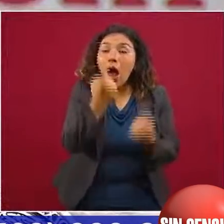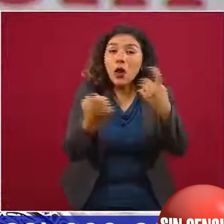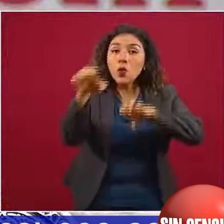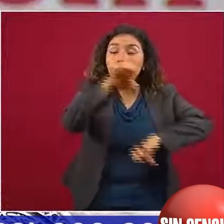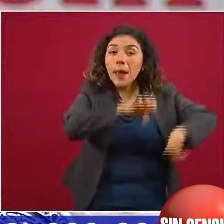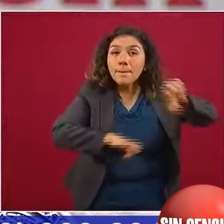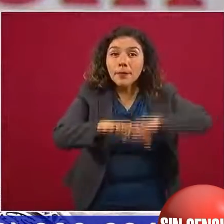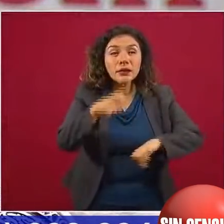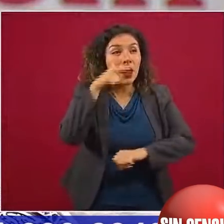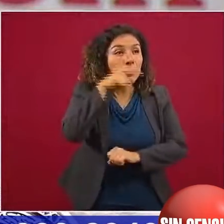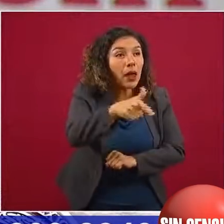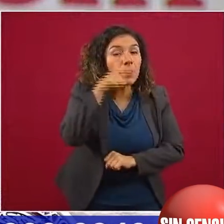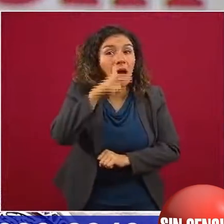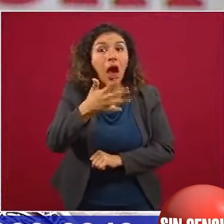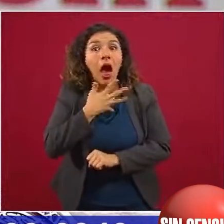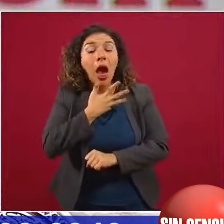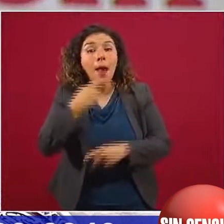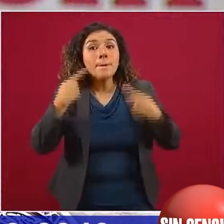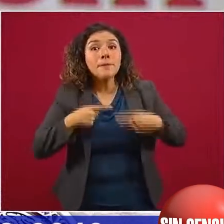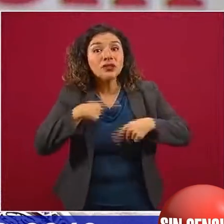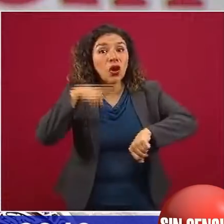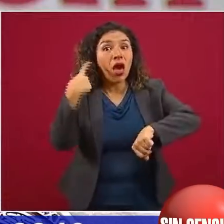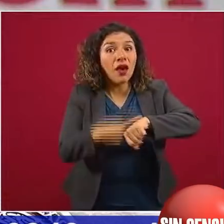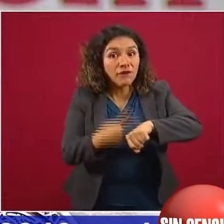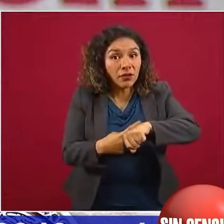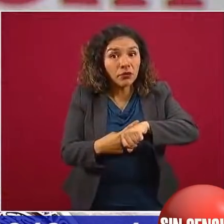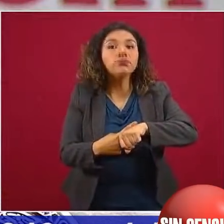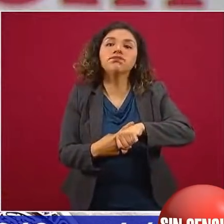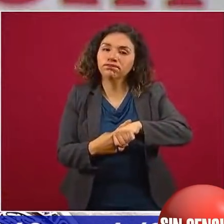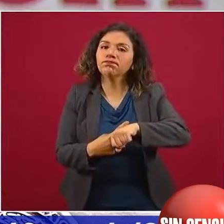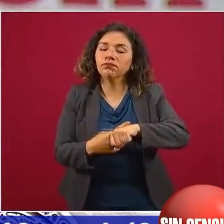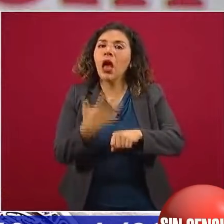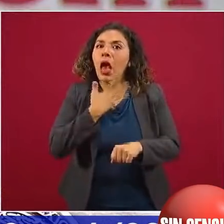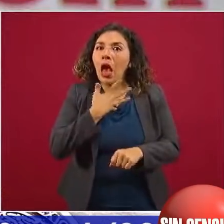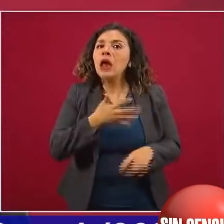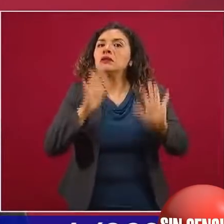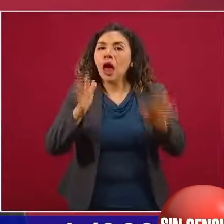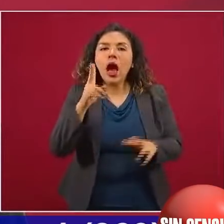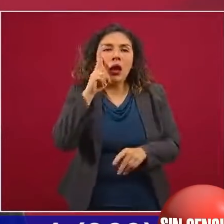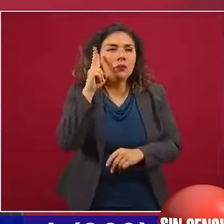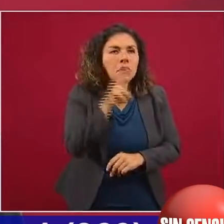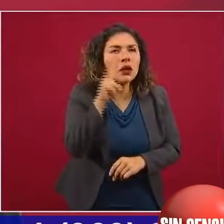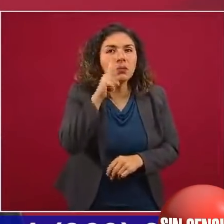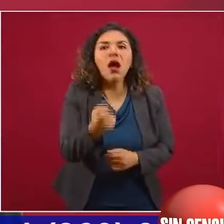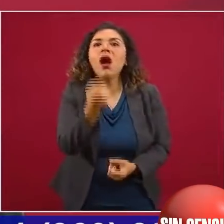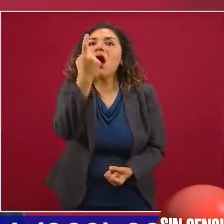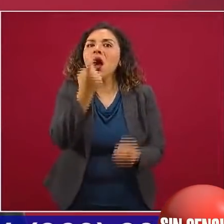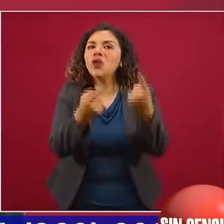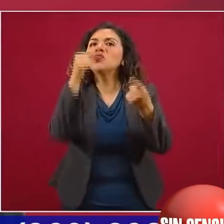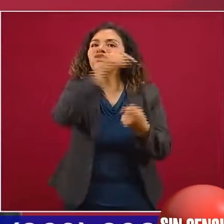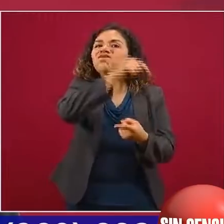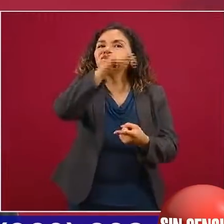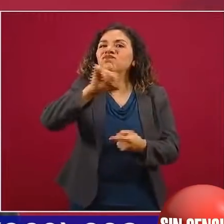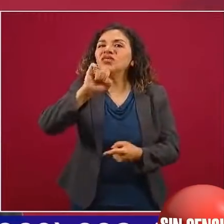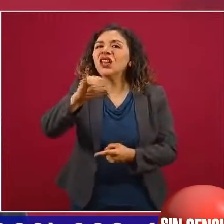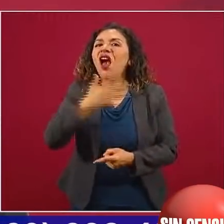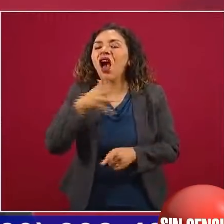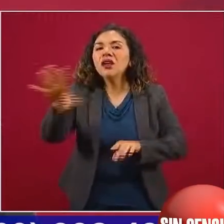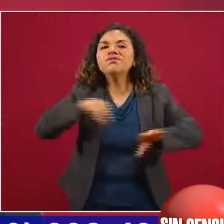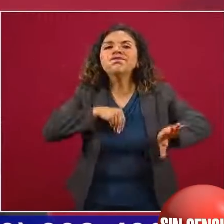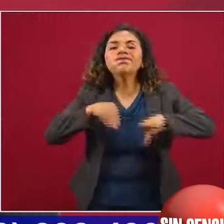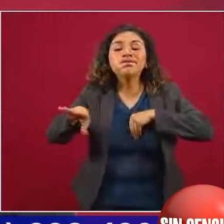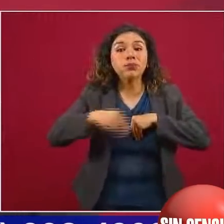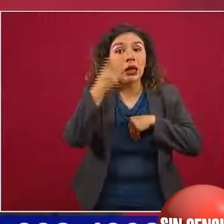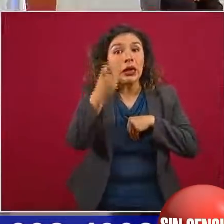empresa brotes. Y se ha constatado que en algunas ha existido brotes. Y esto es importante,